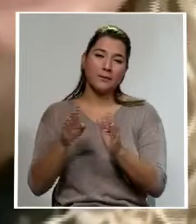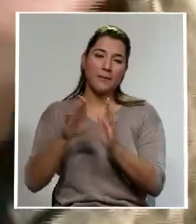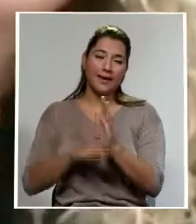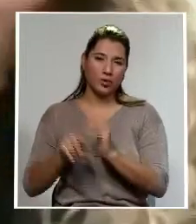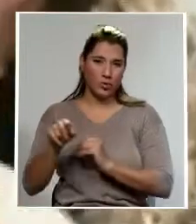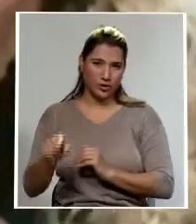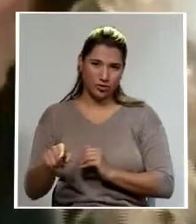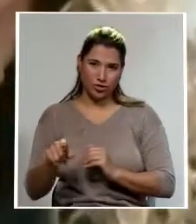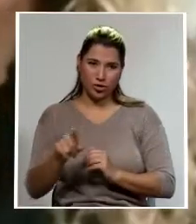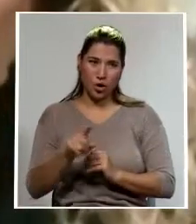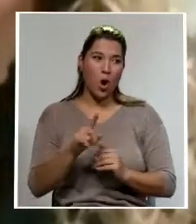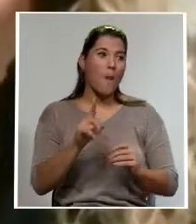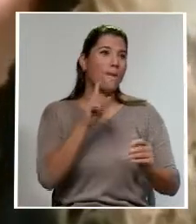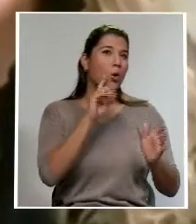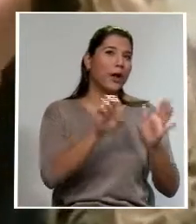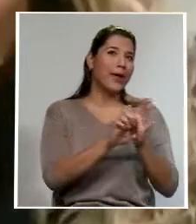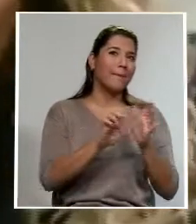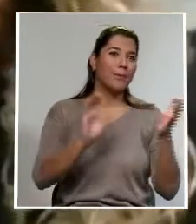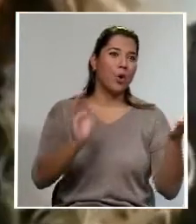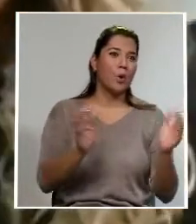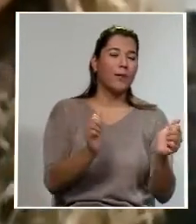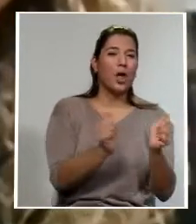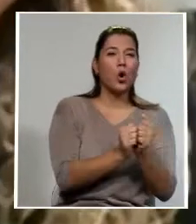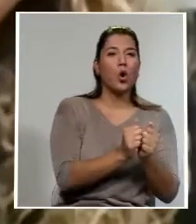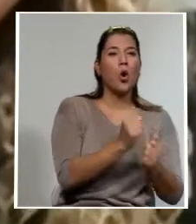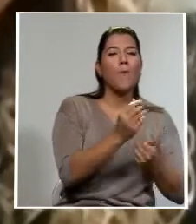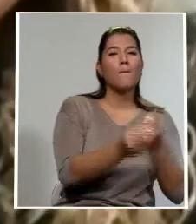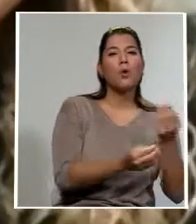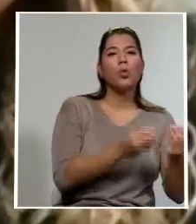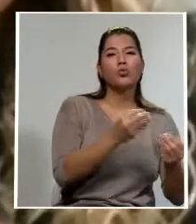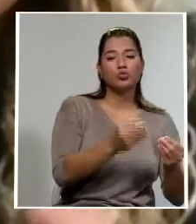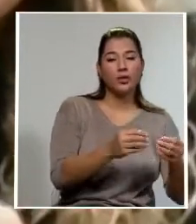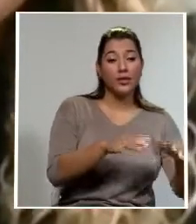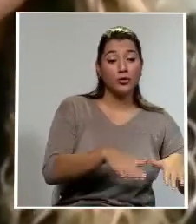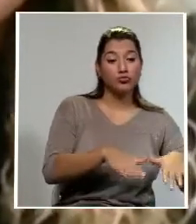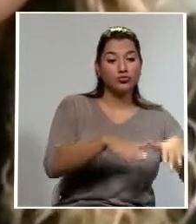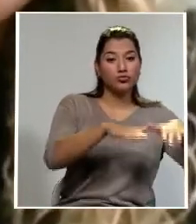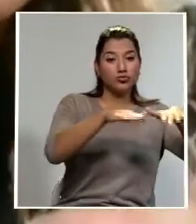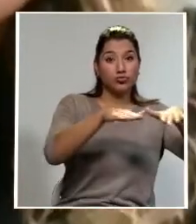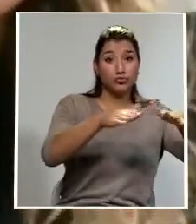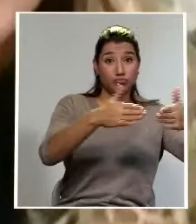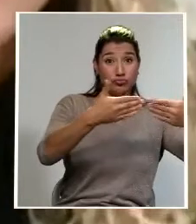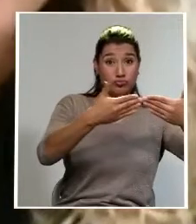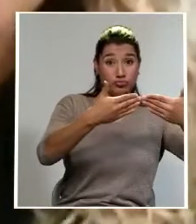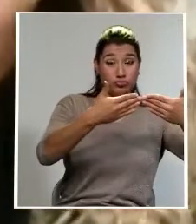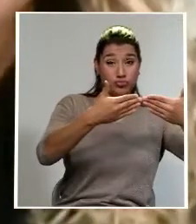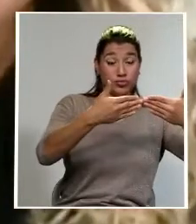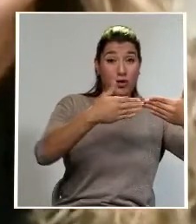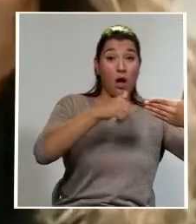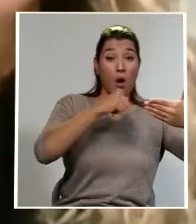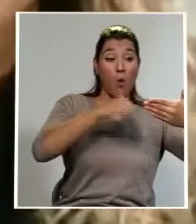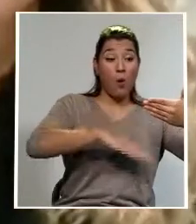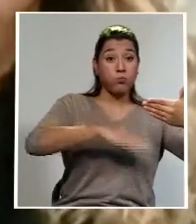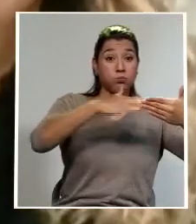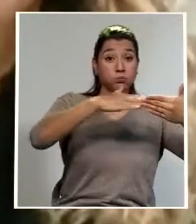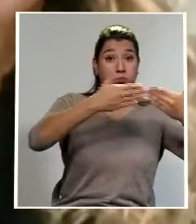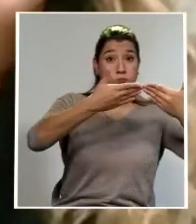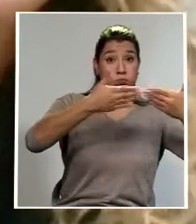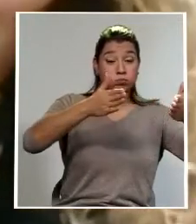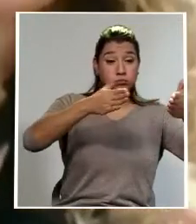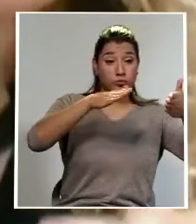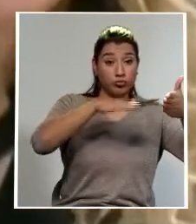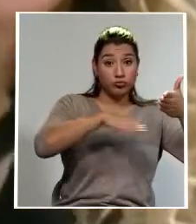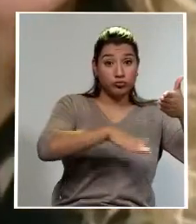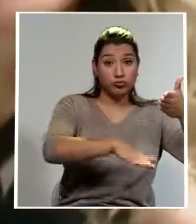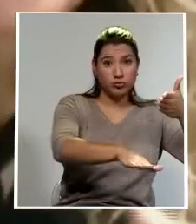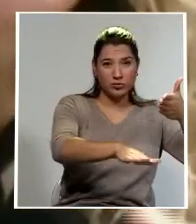iguales. La hidroeléctrica, y lo vemos, pues al final todos esos costos se trasladan a la factura del consumidor.